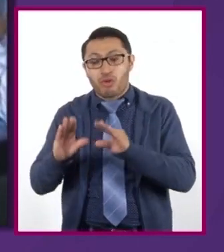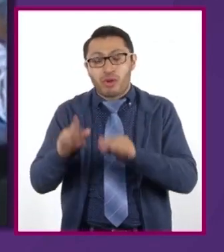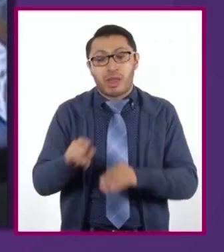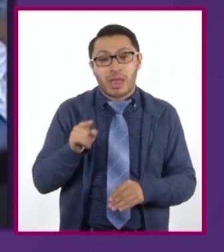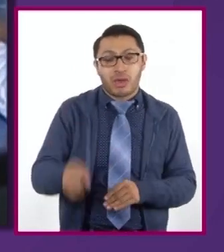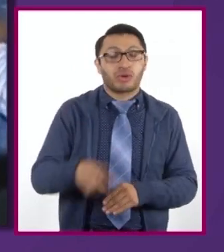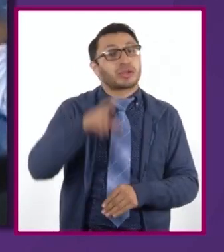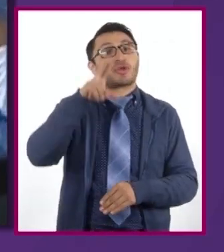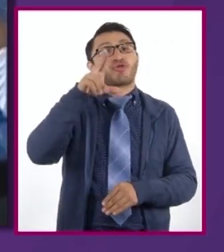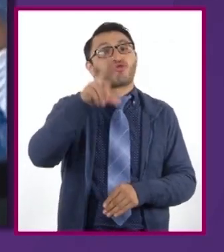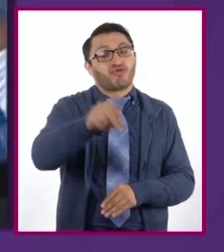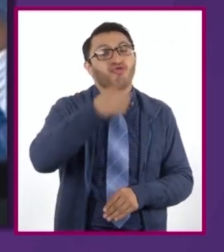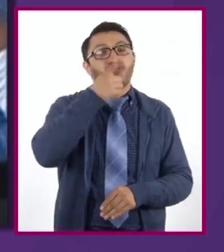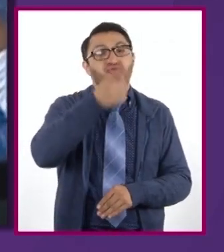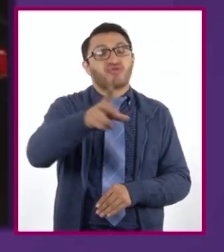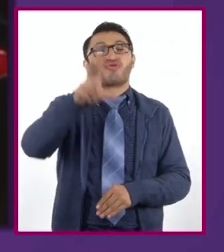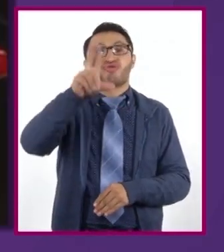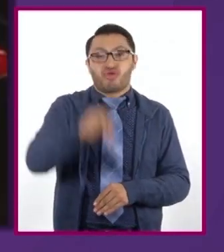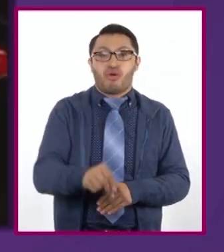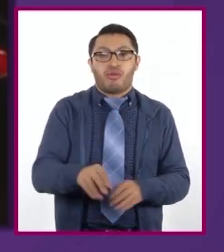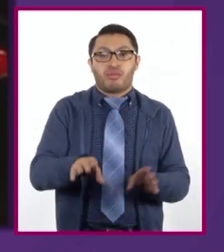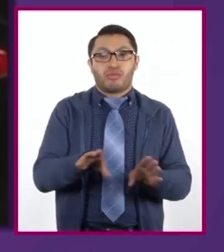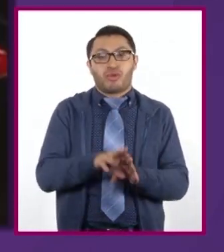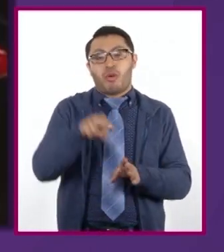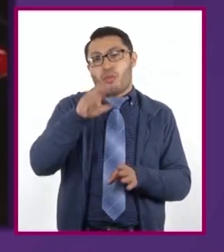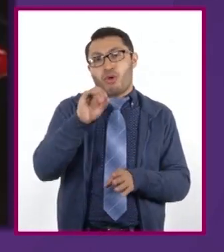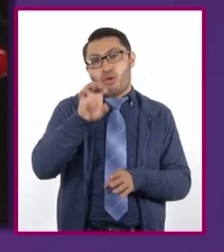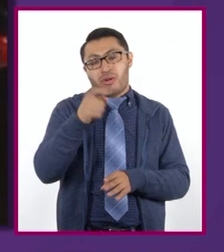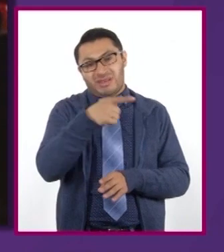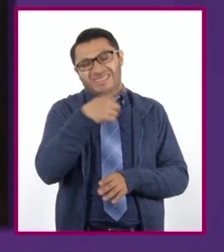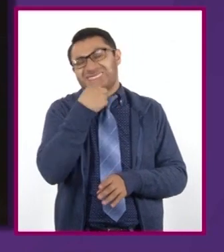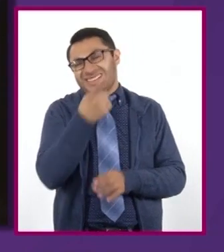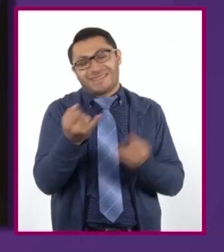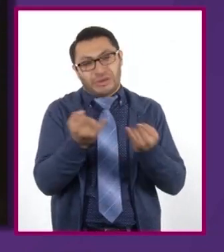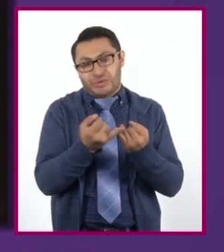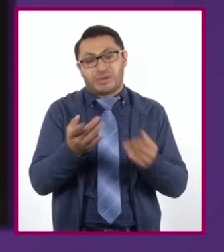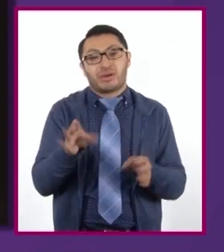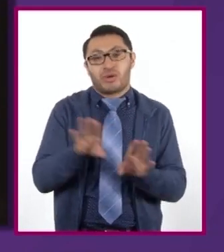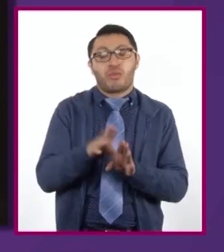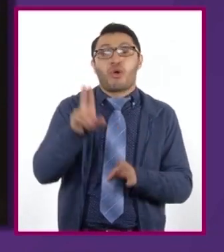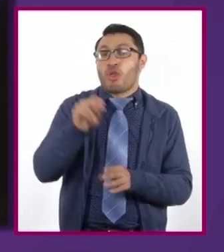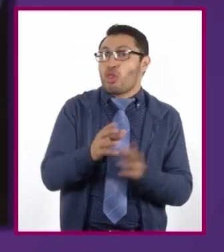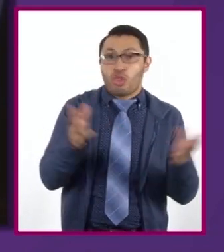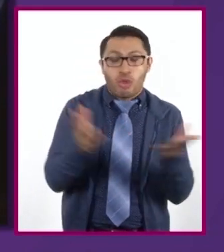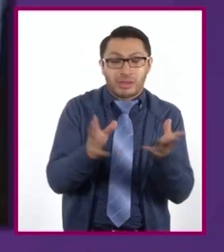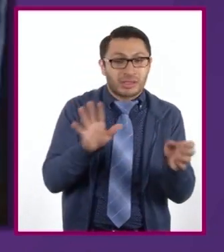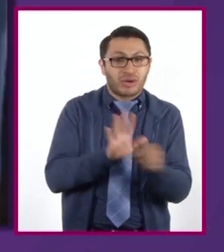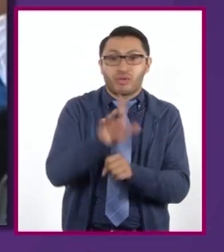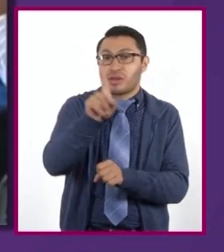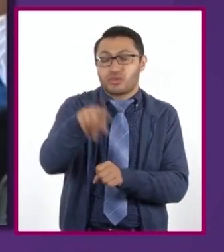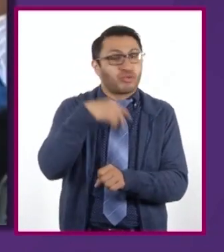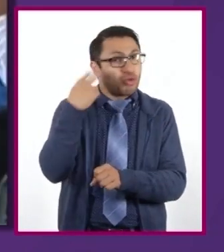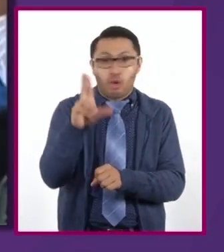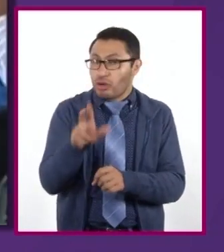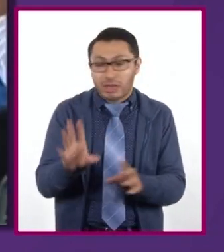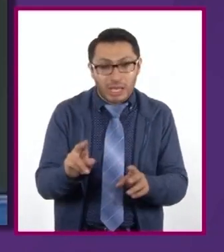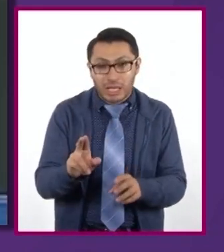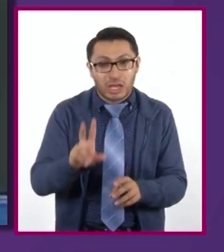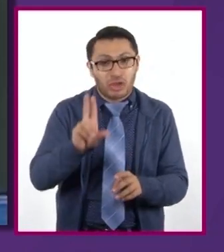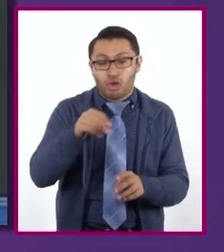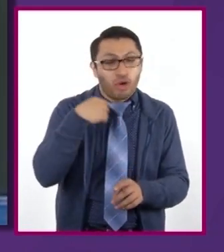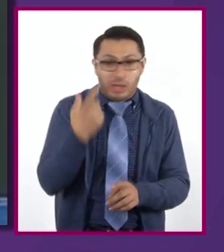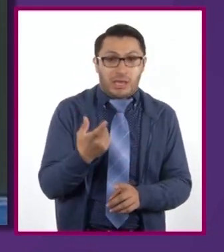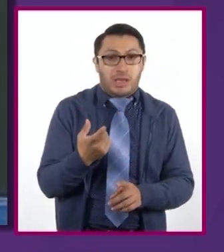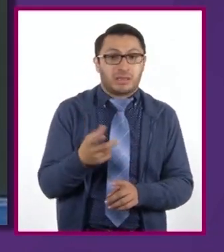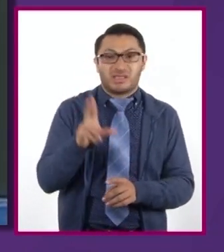no. Claro, como en el caso de Noé. Exacto, a no hacer lo que no quieren hacer. Y como sabemos,